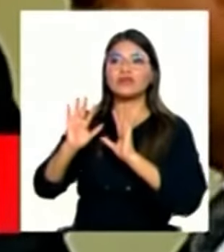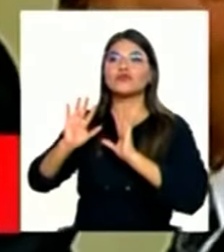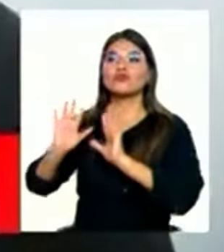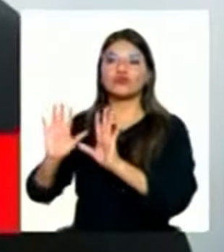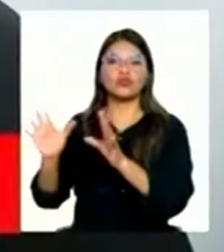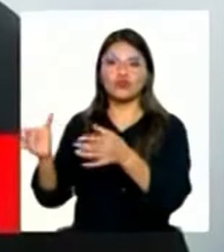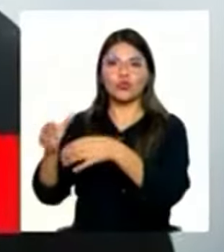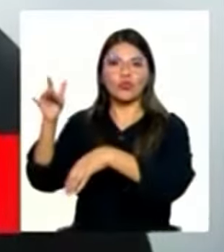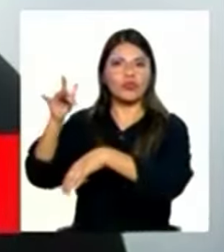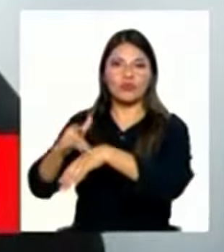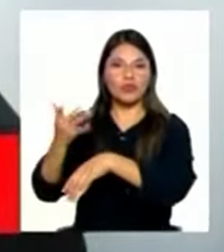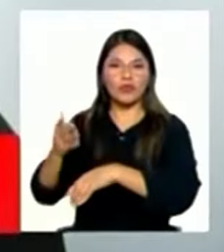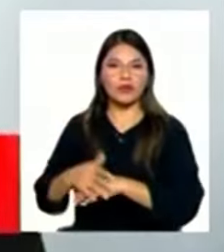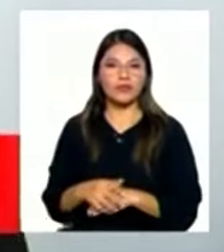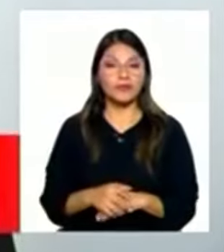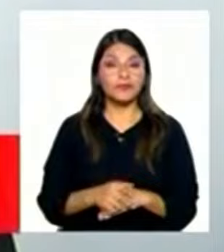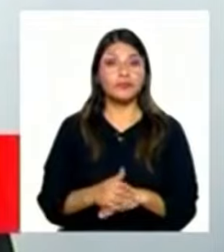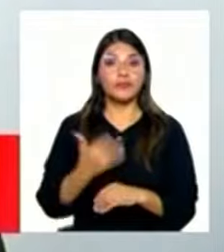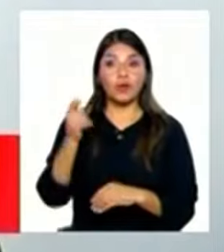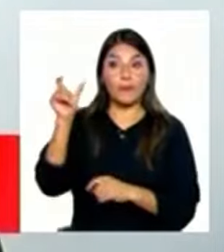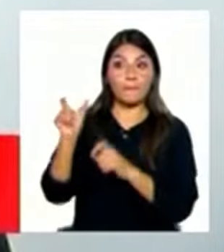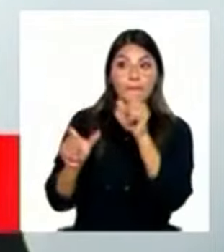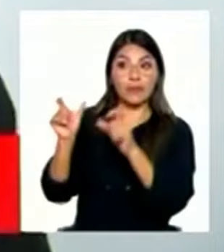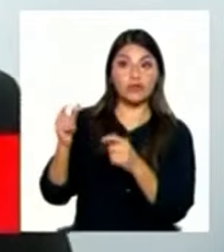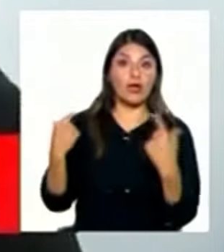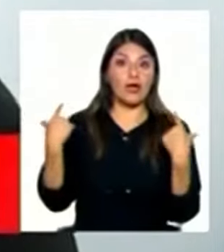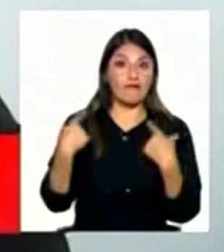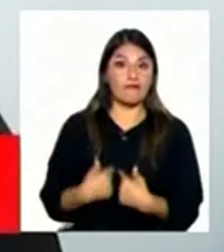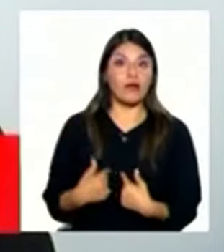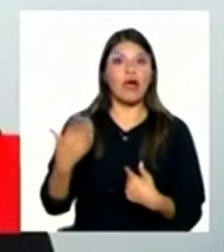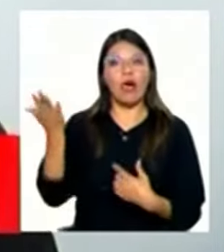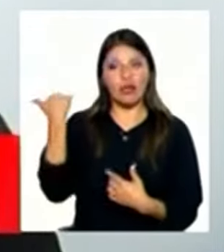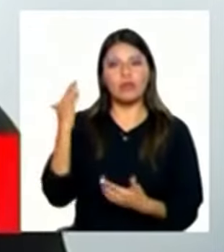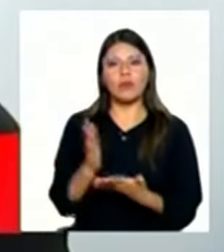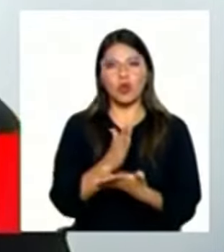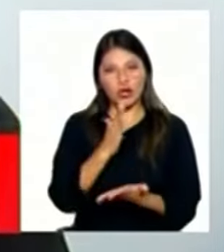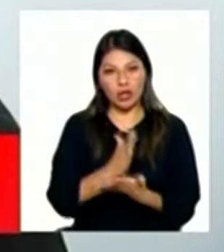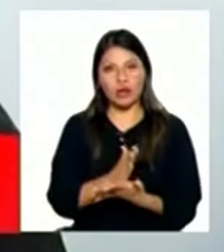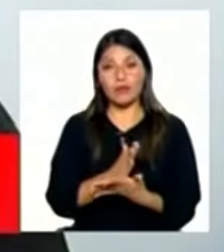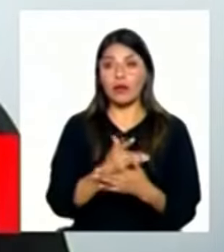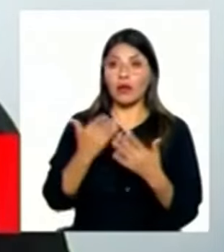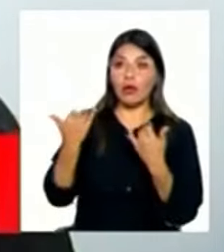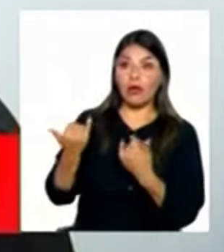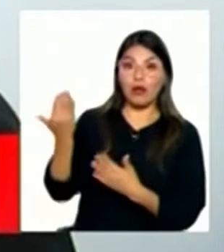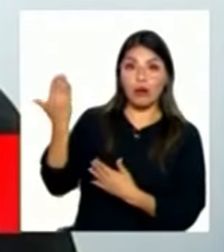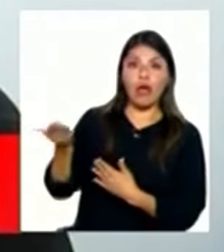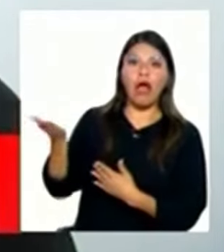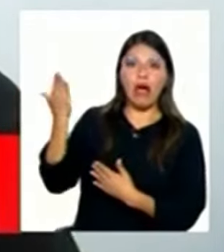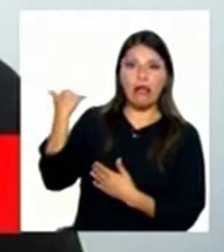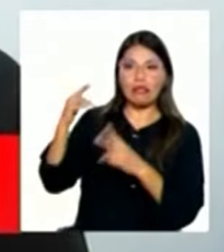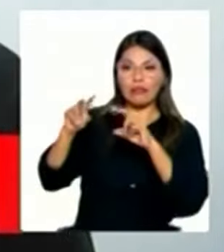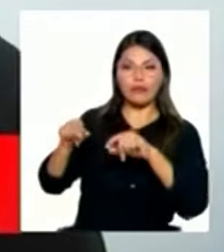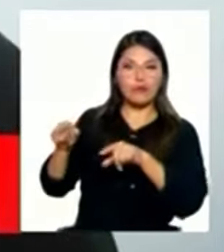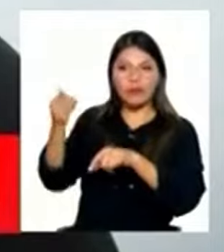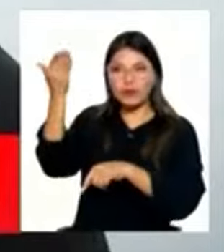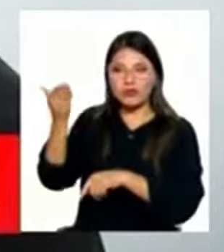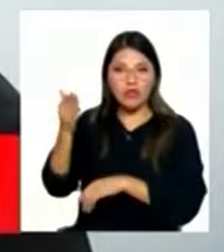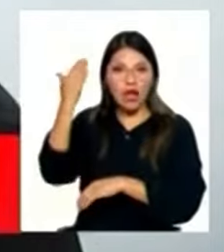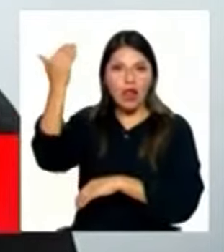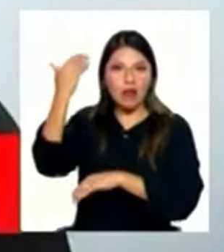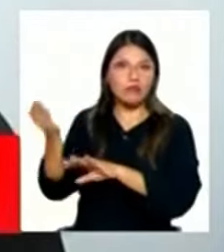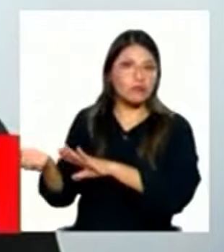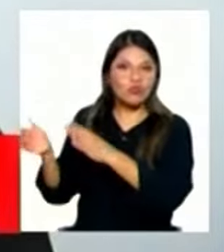Pérez. Las personas son investigadas porque están involucradas en algún hecho. Alan García estuvo investigado, pero él ya falleció.